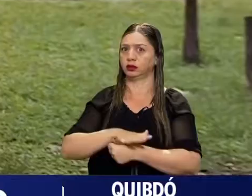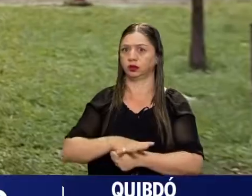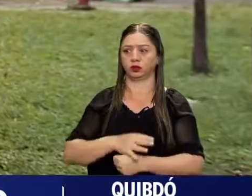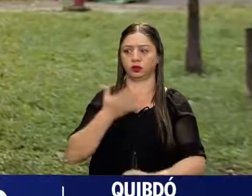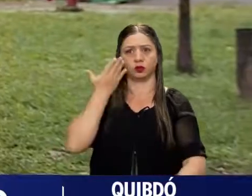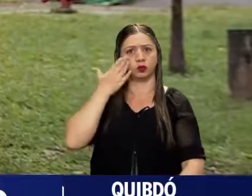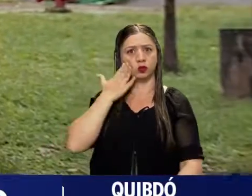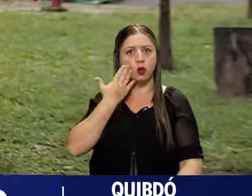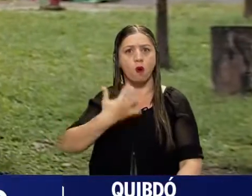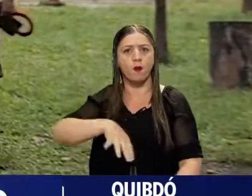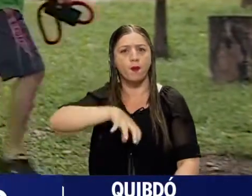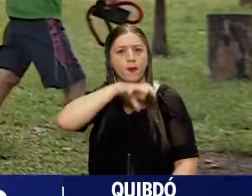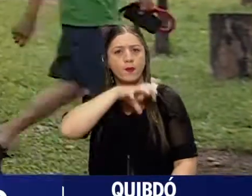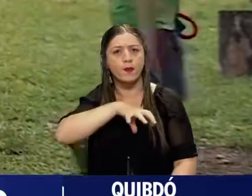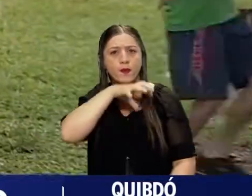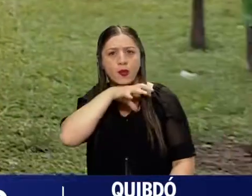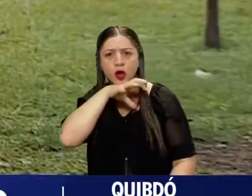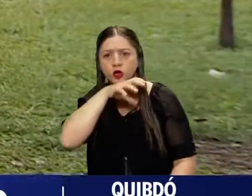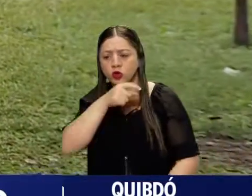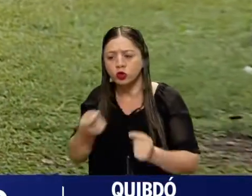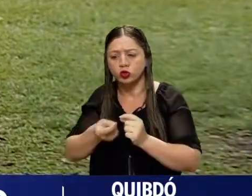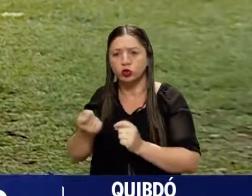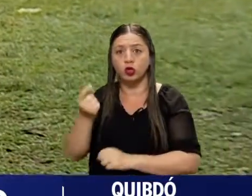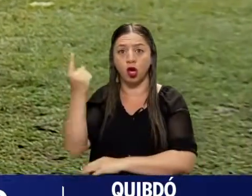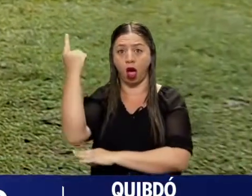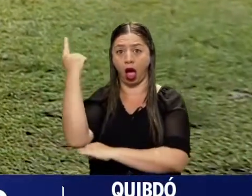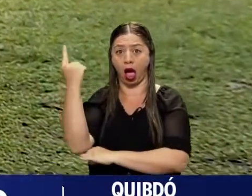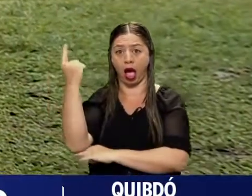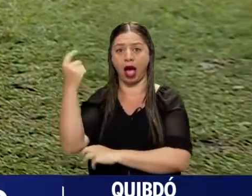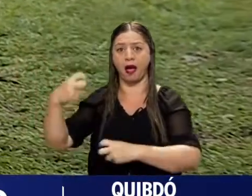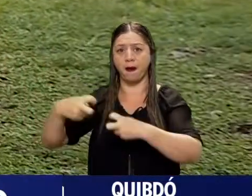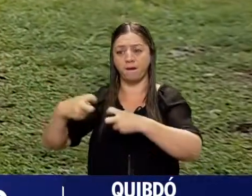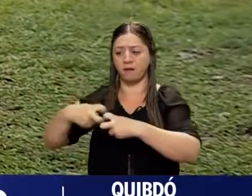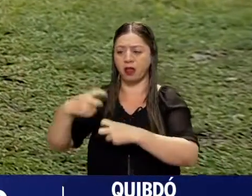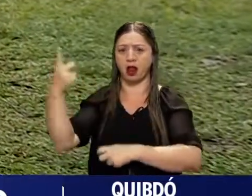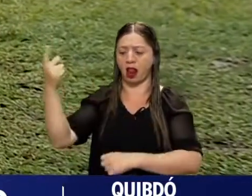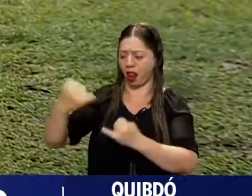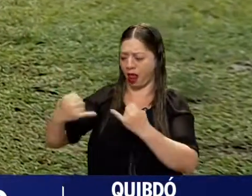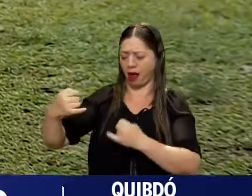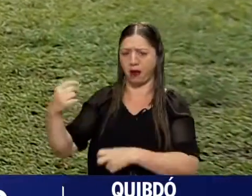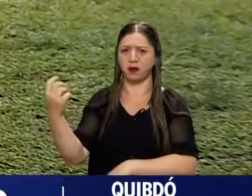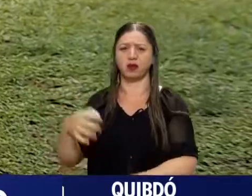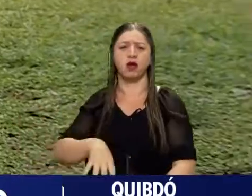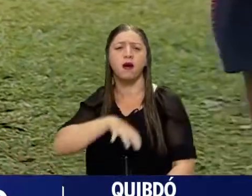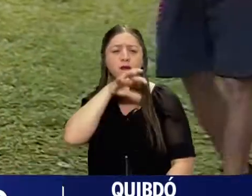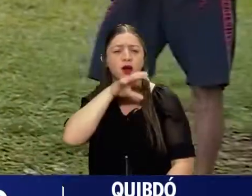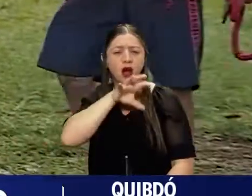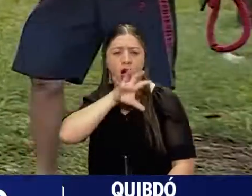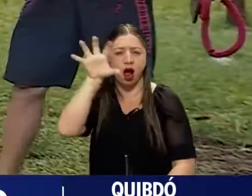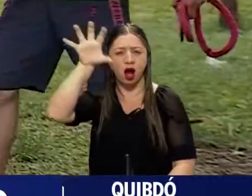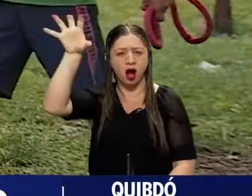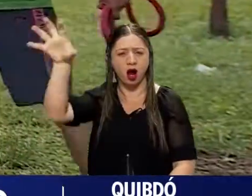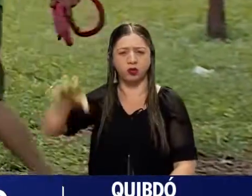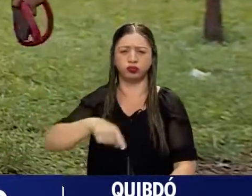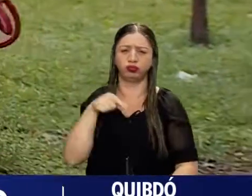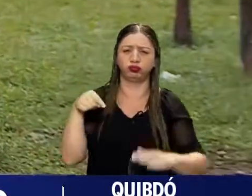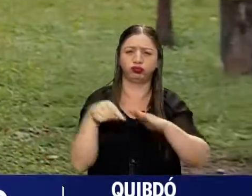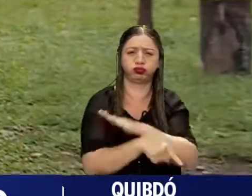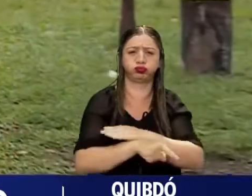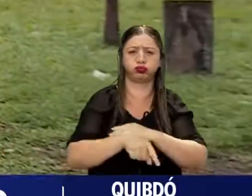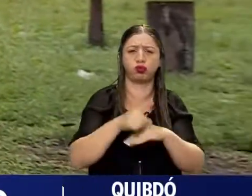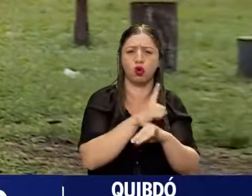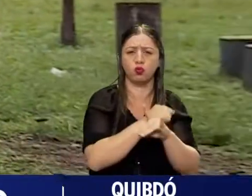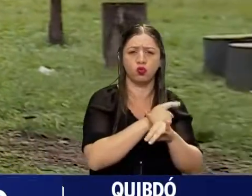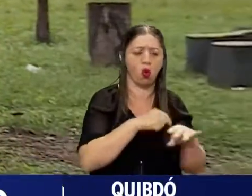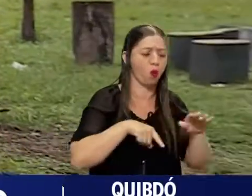muchísimo miedo con un perro el perro se acercó un poste donde tiene los cables pelados el perro con grito durísimo y salió espantado salió corriendo